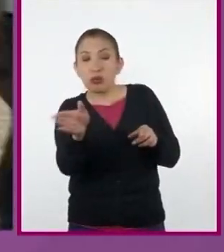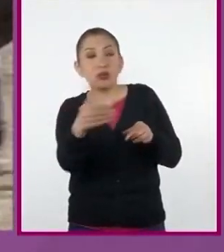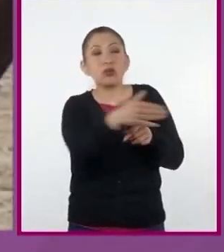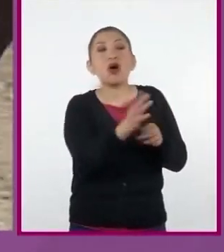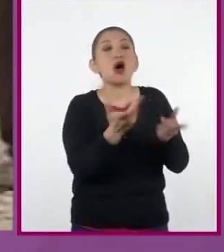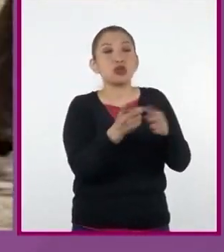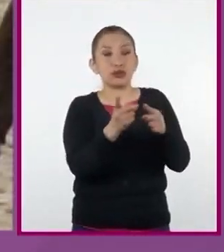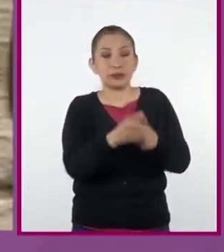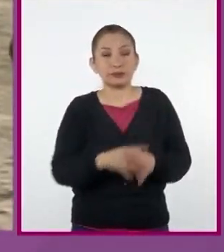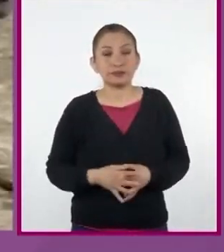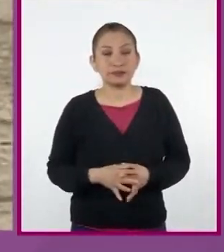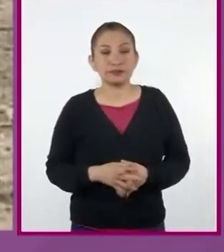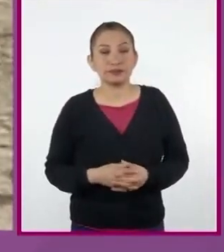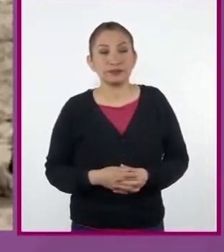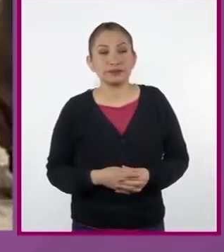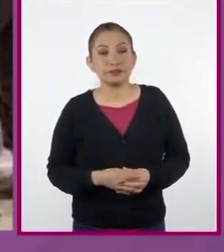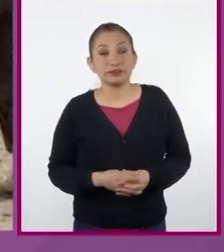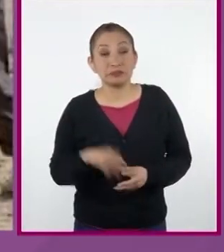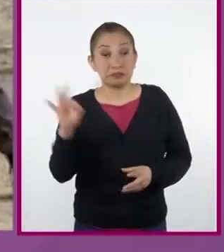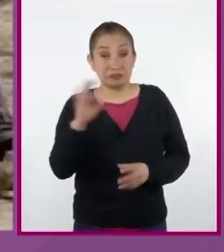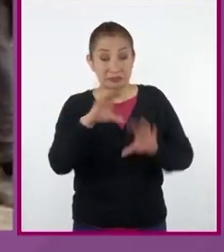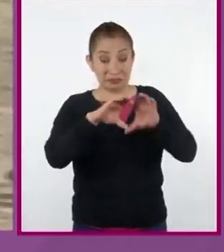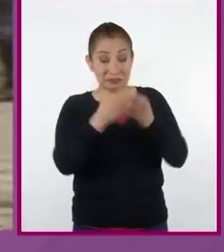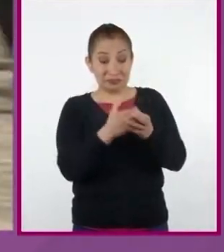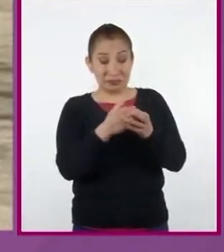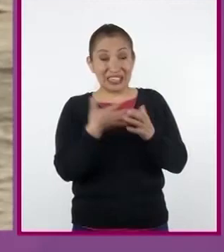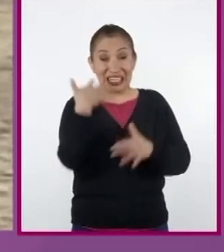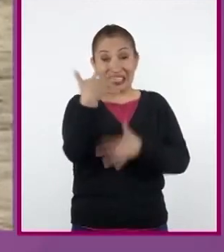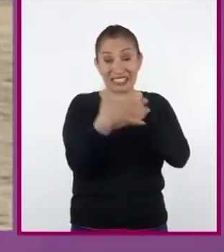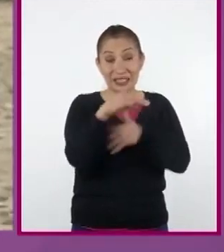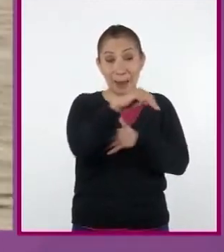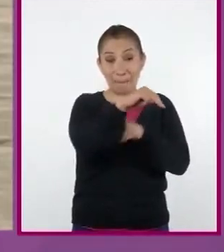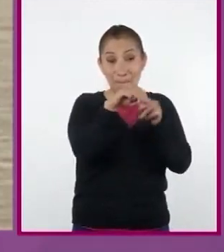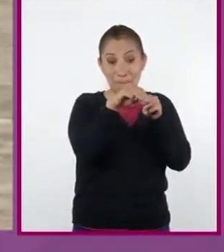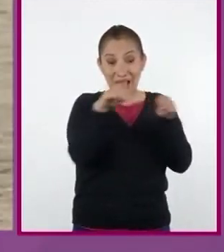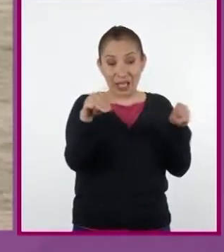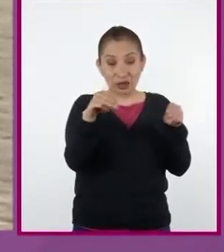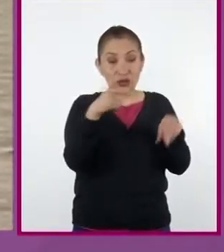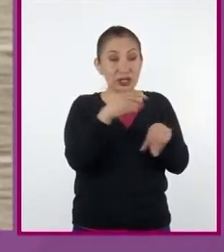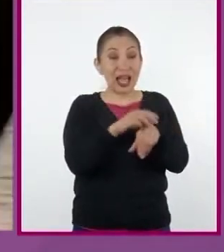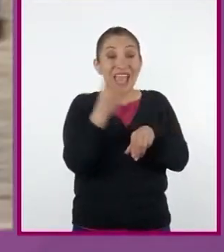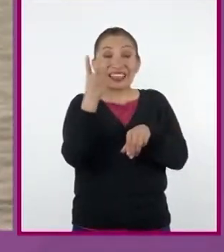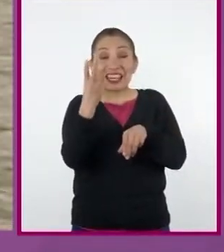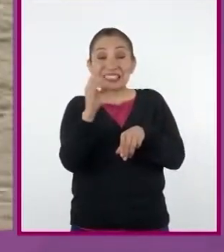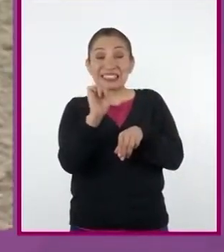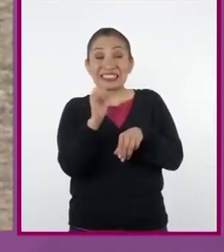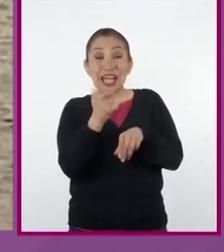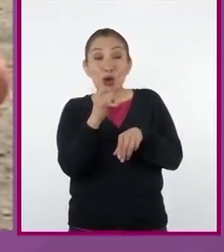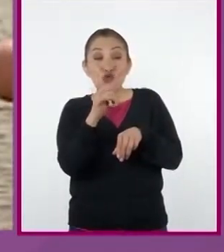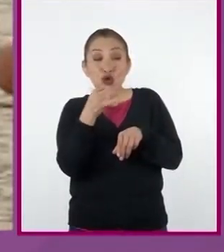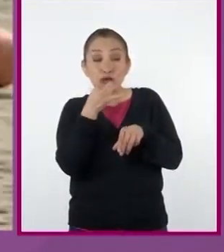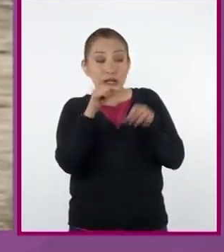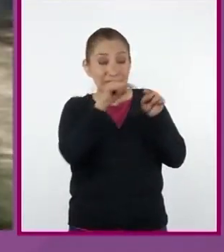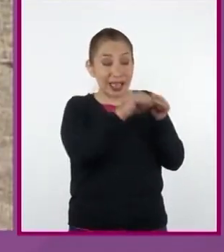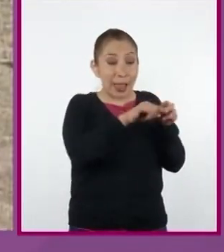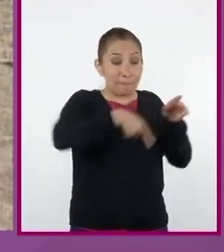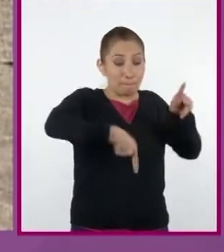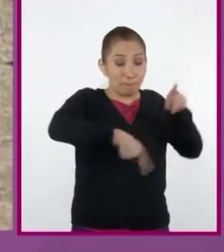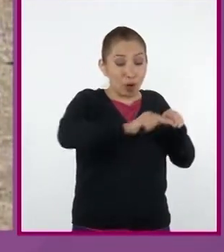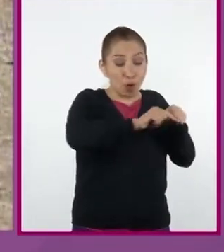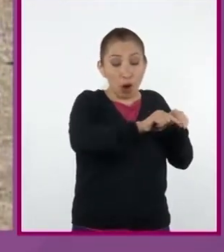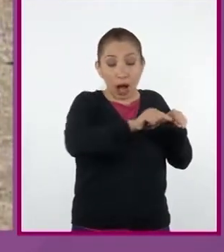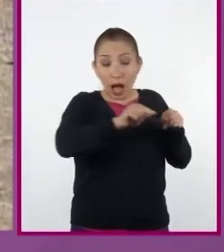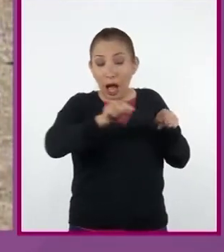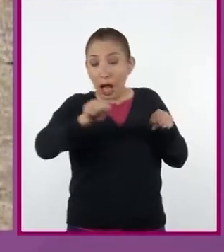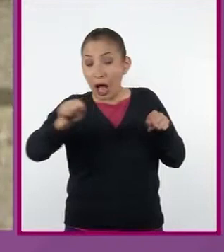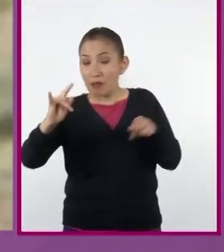movimiento. Si este balón recorre 15 metros y tarda 3 segundos en llegar desde el pie del jugador hasta